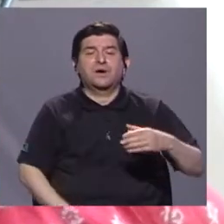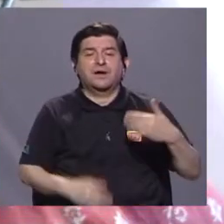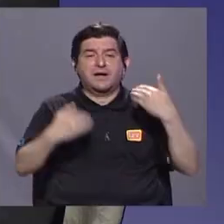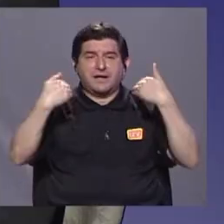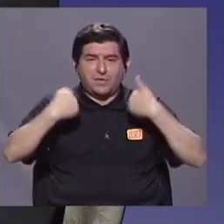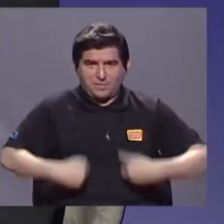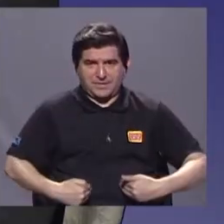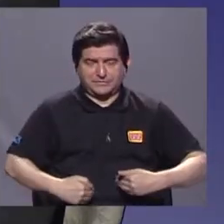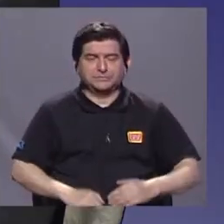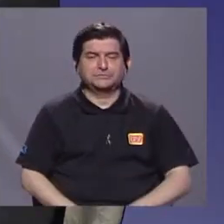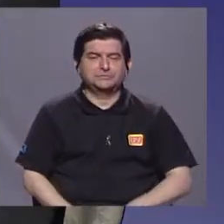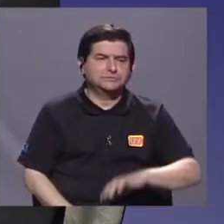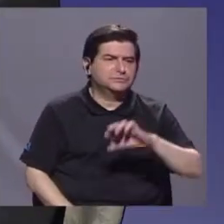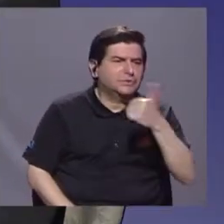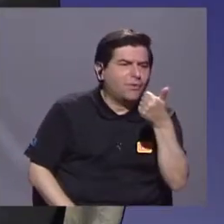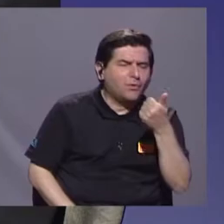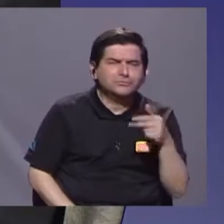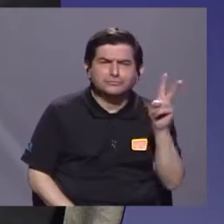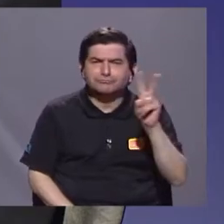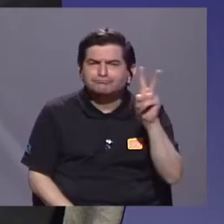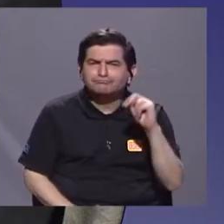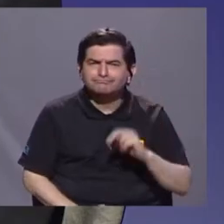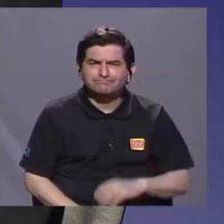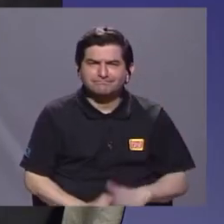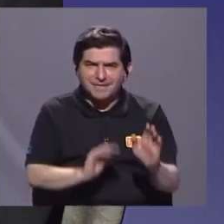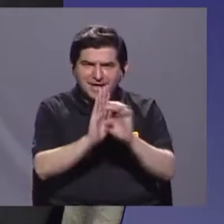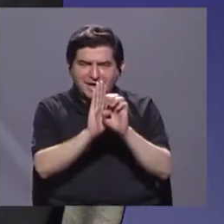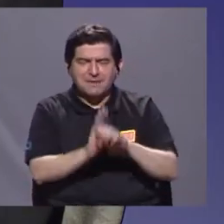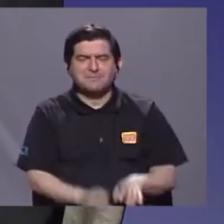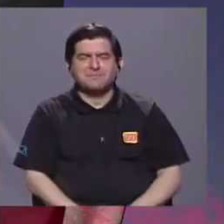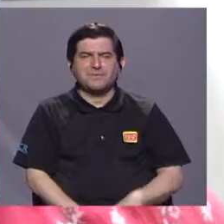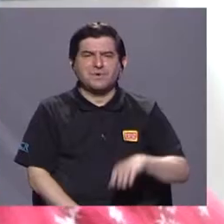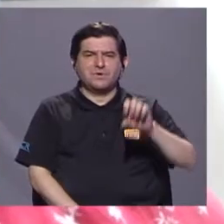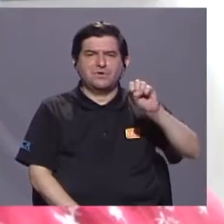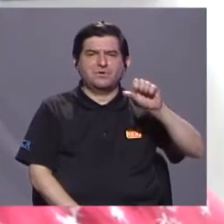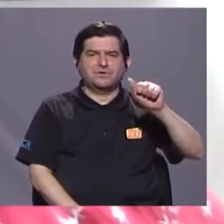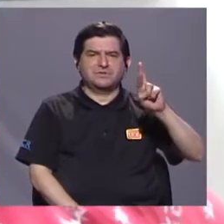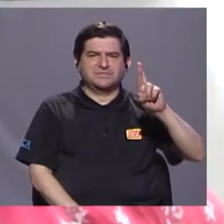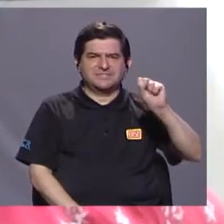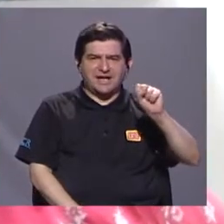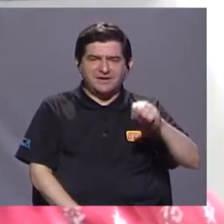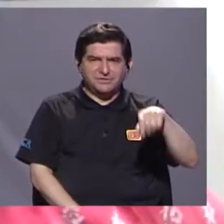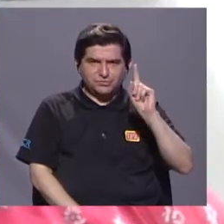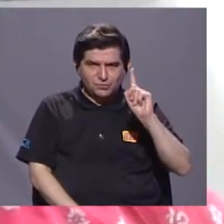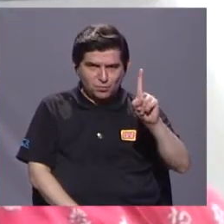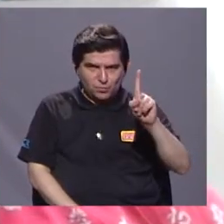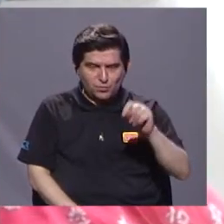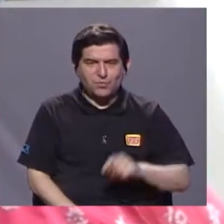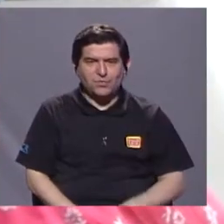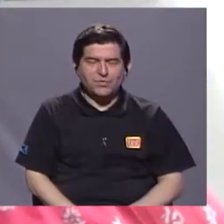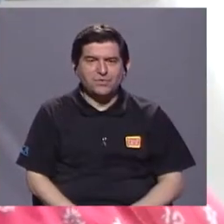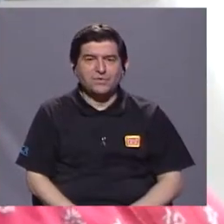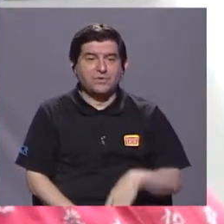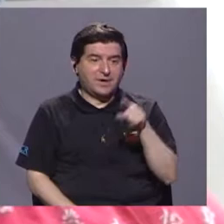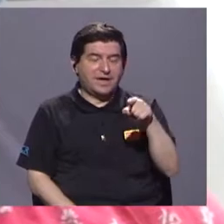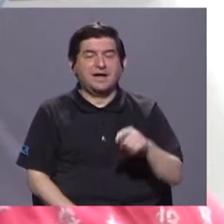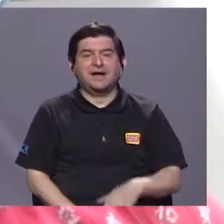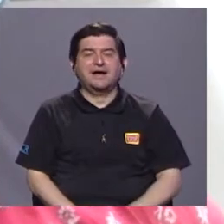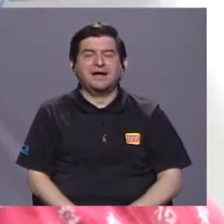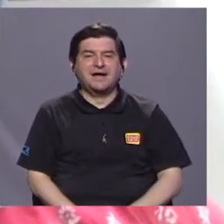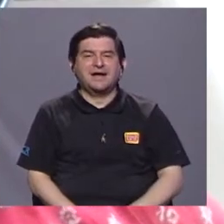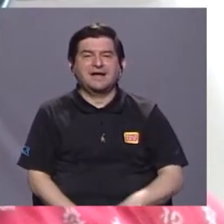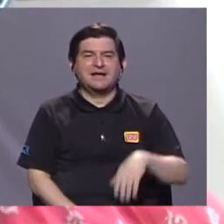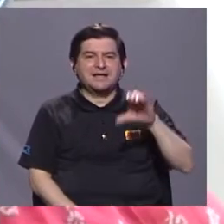en los otros virus por ejemplo en el sars uno son las las civetas y los y los